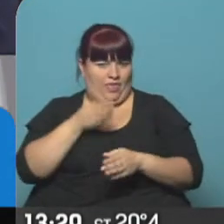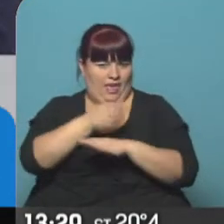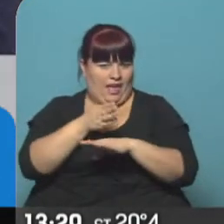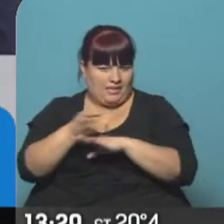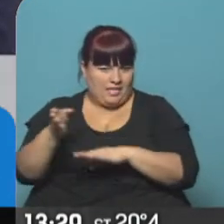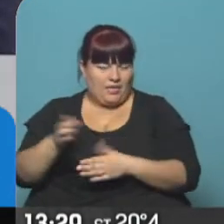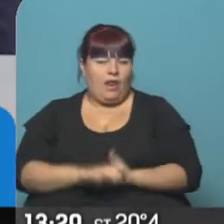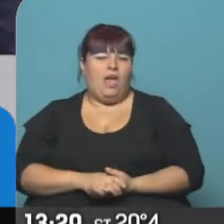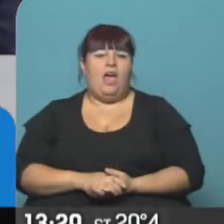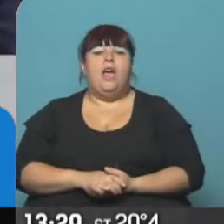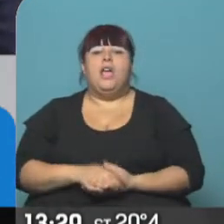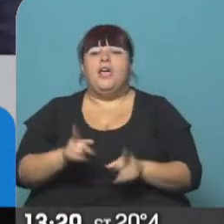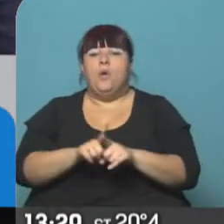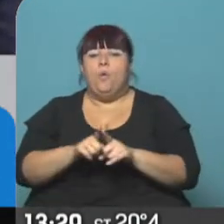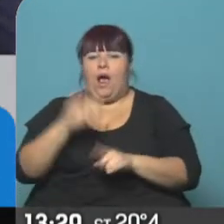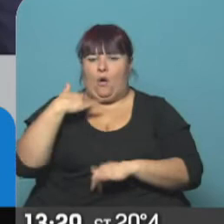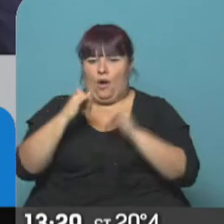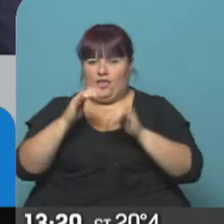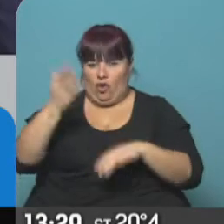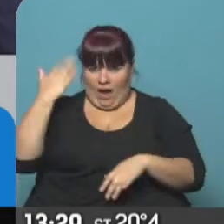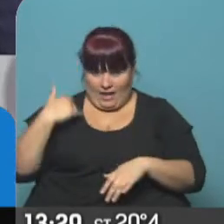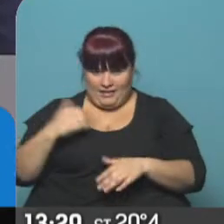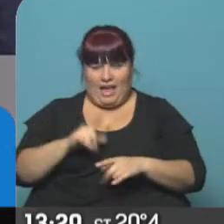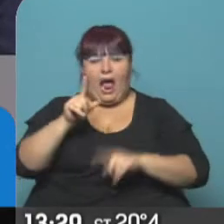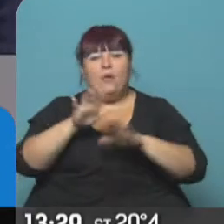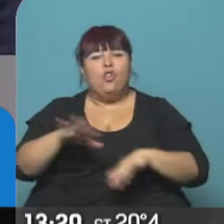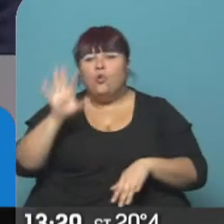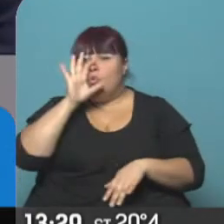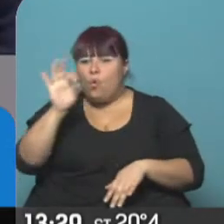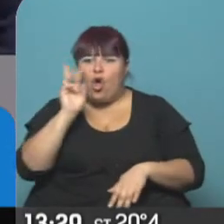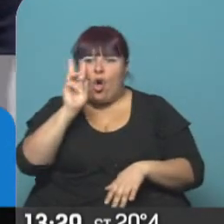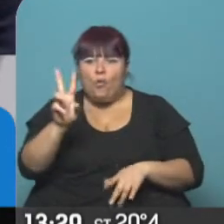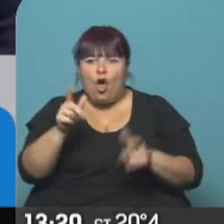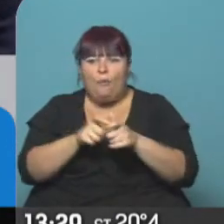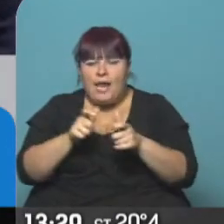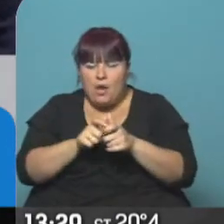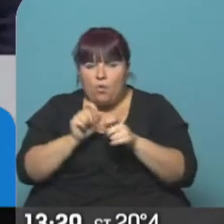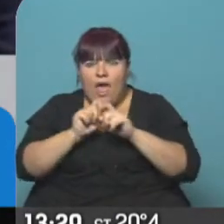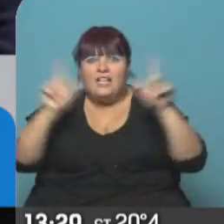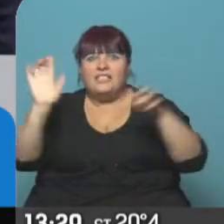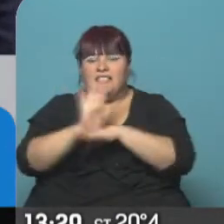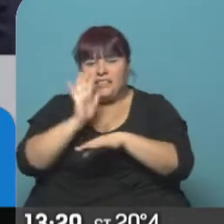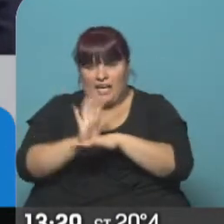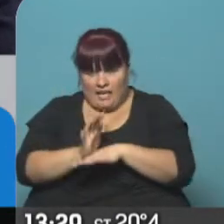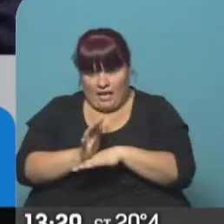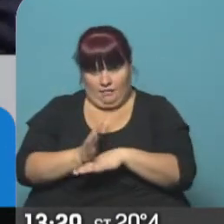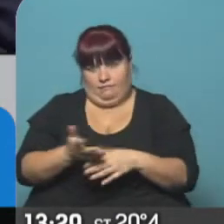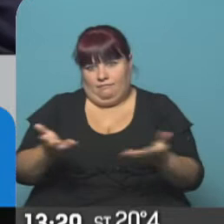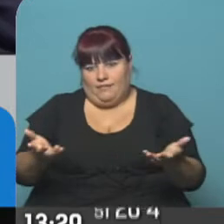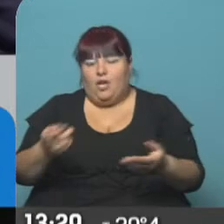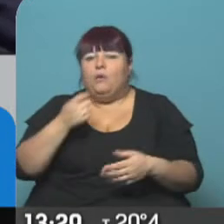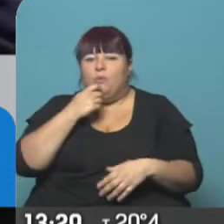el tema de que bueno como comentábamos antes que hay chicos que nunca habían visto una película proyectada voy a